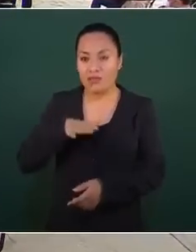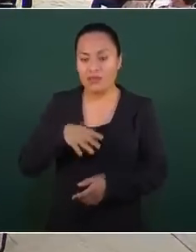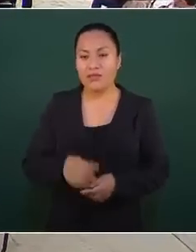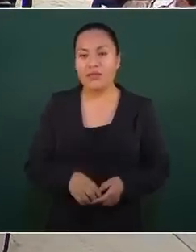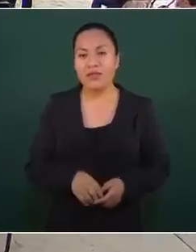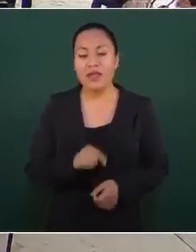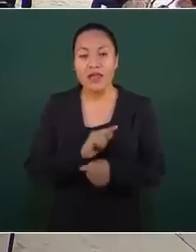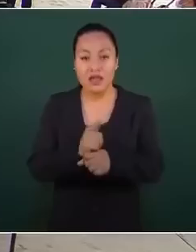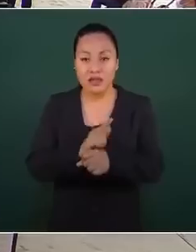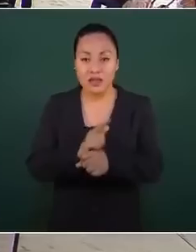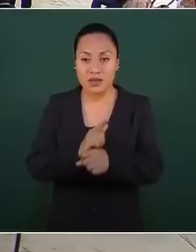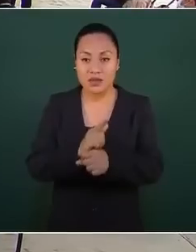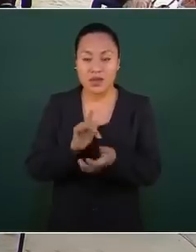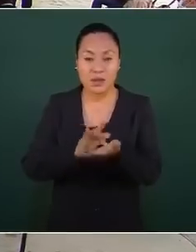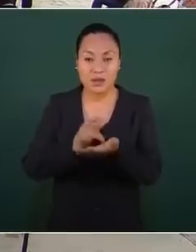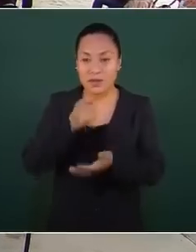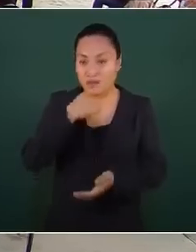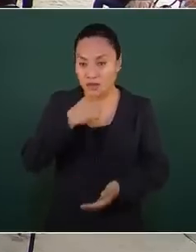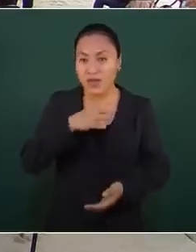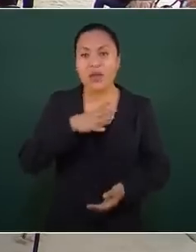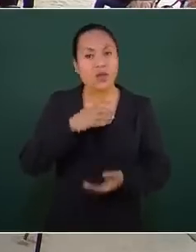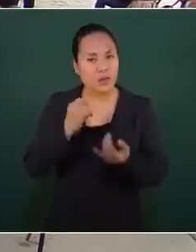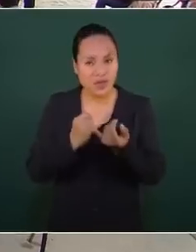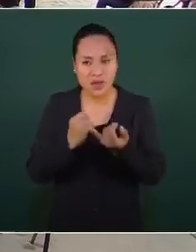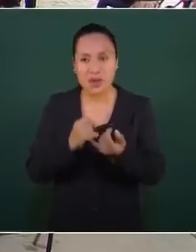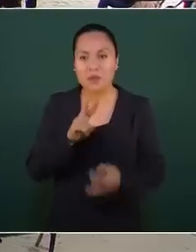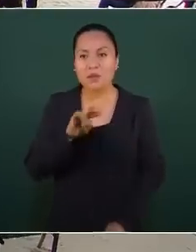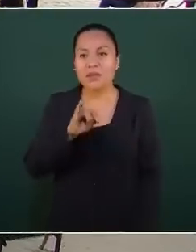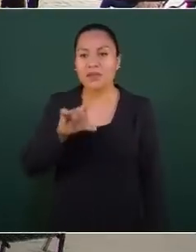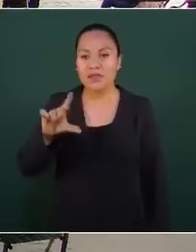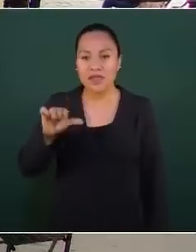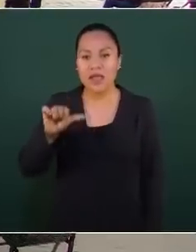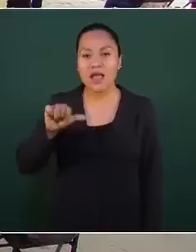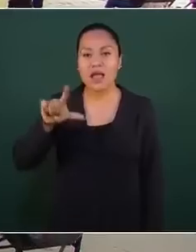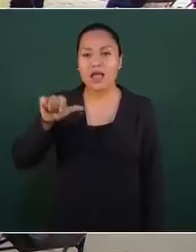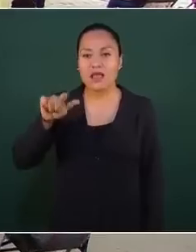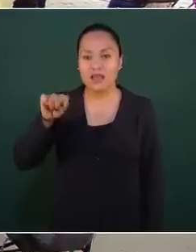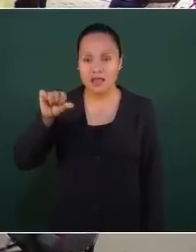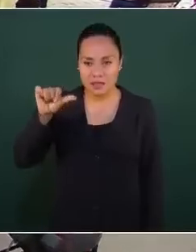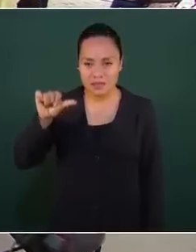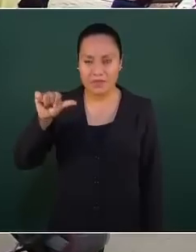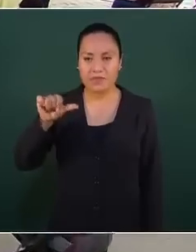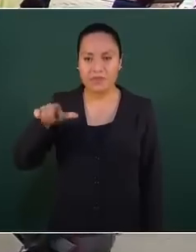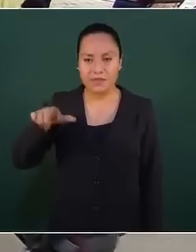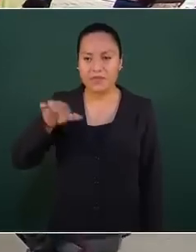Licenciatura en medicina, otra, en Villalta.